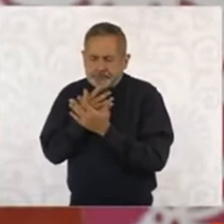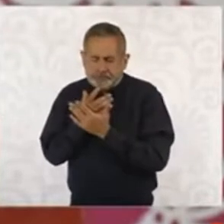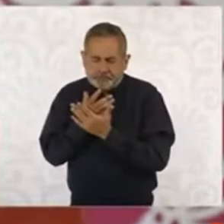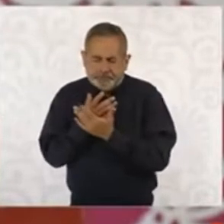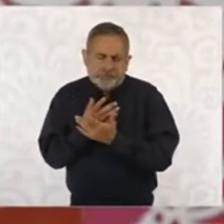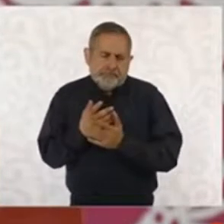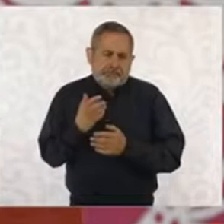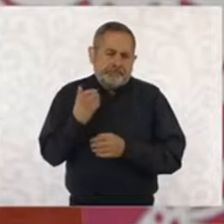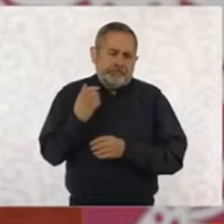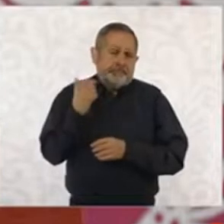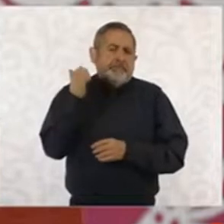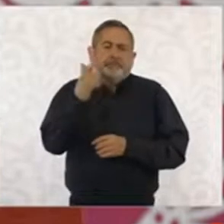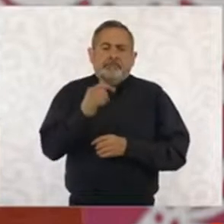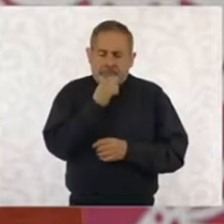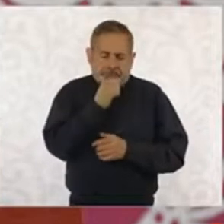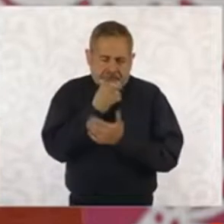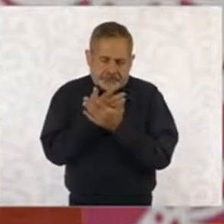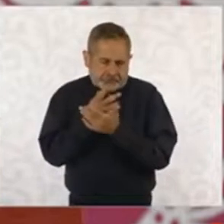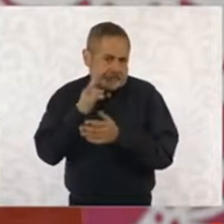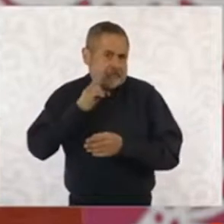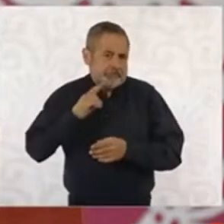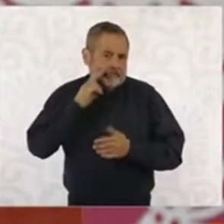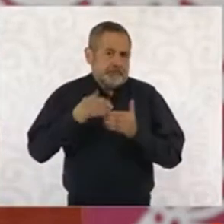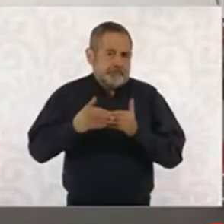Justicia. Adelante, por favor.